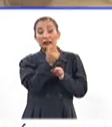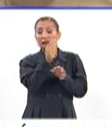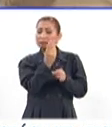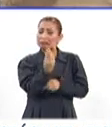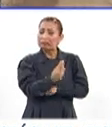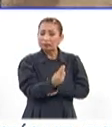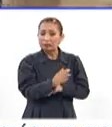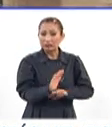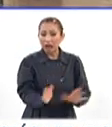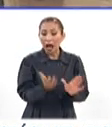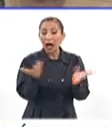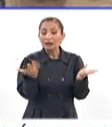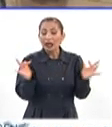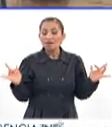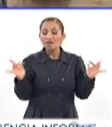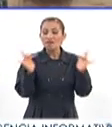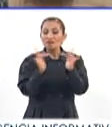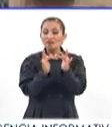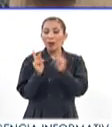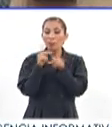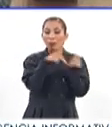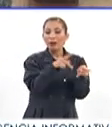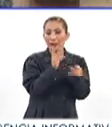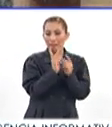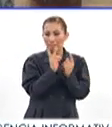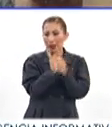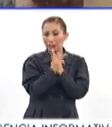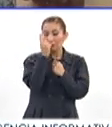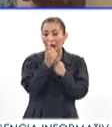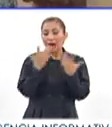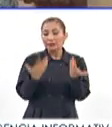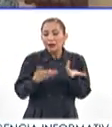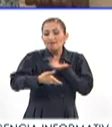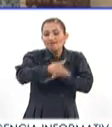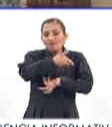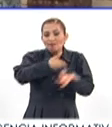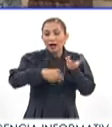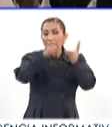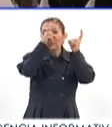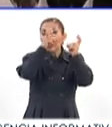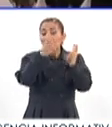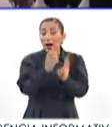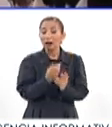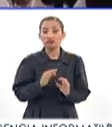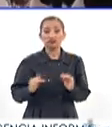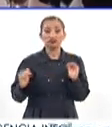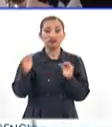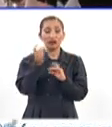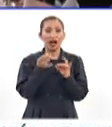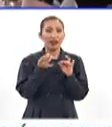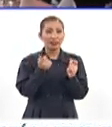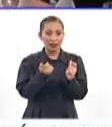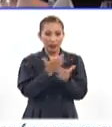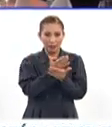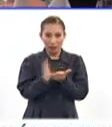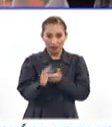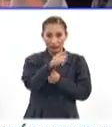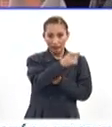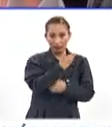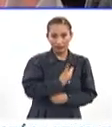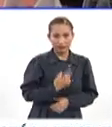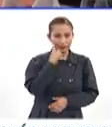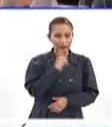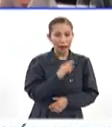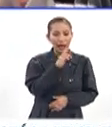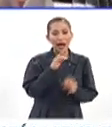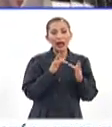es necesario construir puentes entre países para seguir creando y produciendo contenidos de alta calidad. Por su parte, la